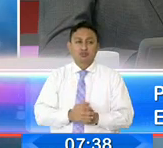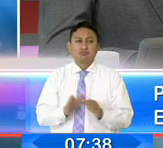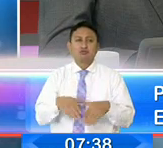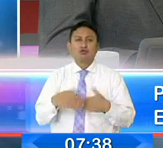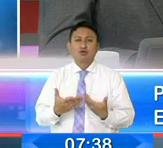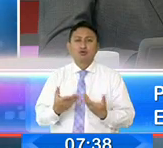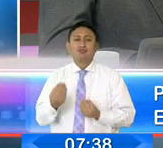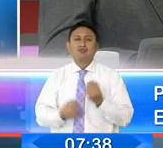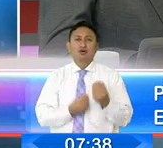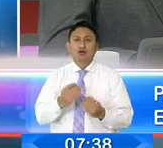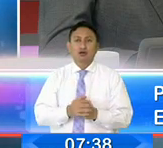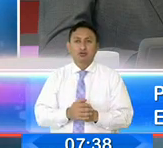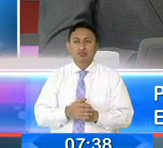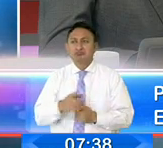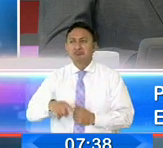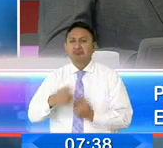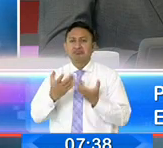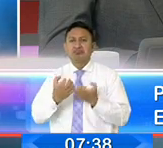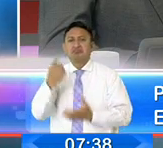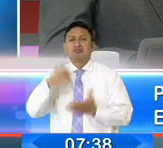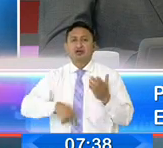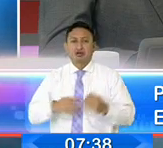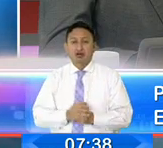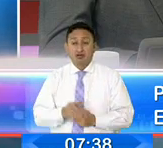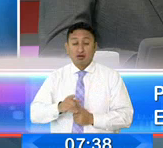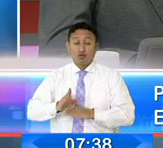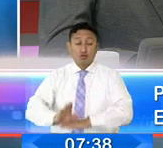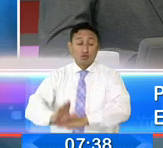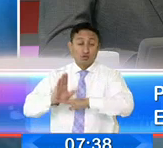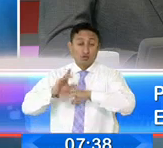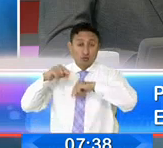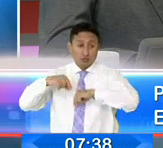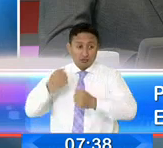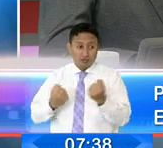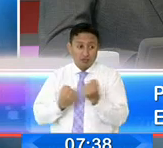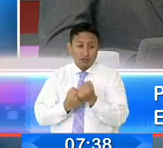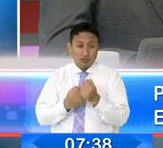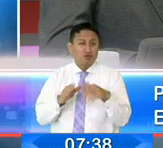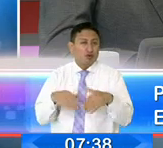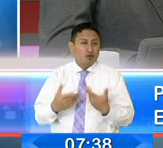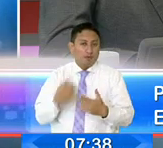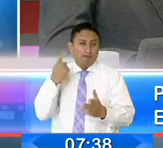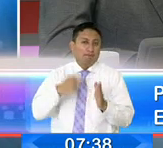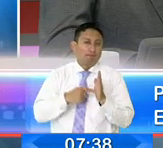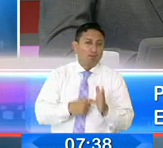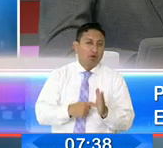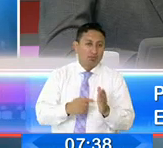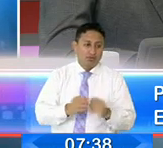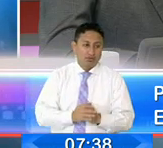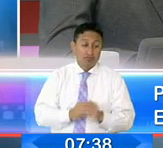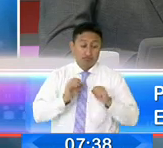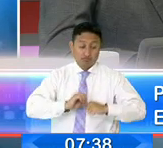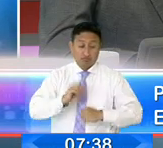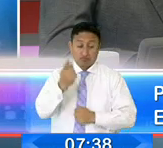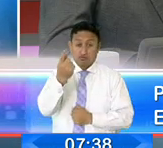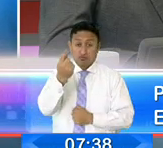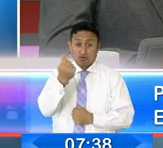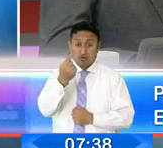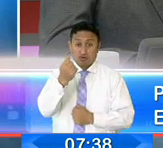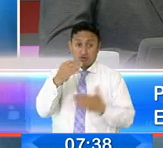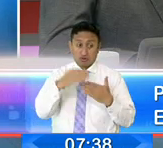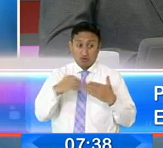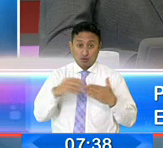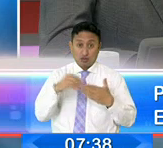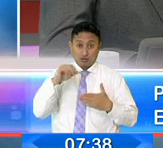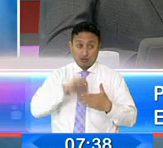vienen, qué intereses tienen, qué nivel de compromiso tienen en el país, si es que, por ejemplo, han sacado grandes cantidades de dólares de la